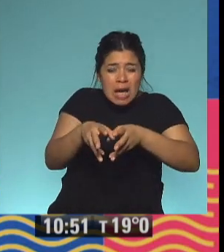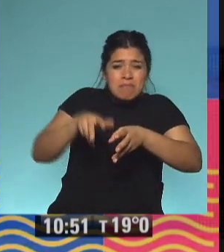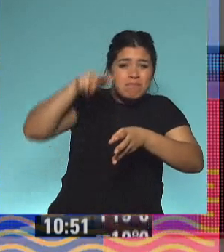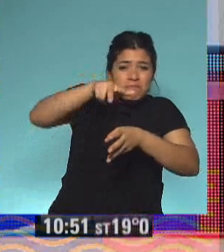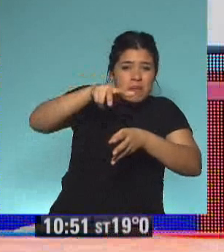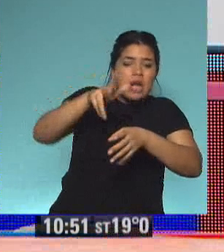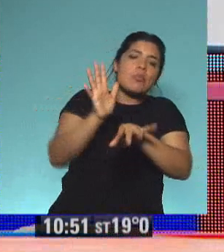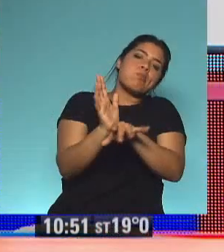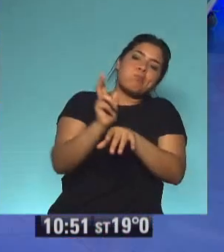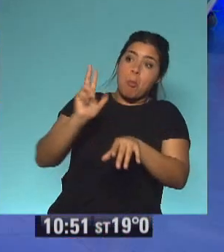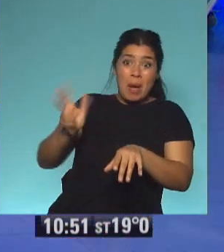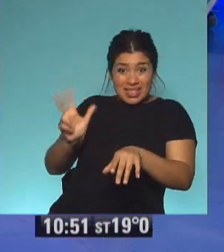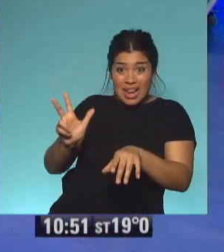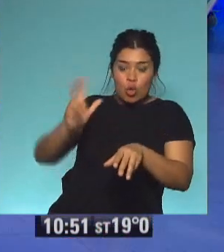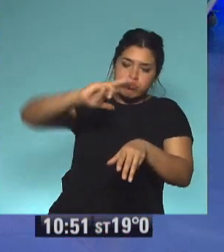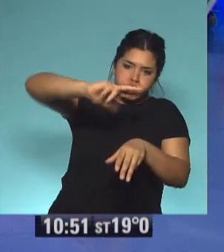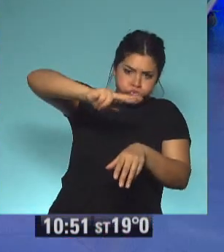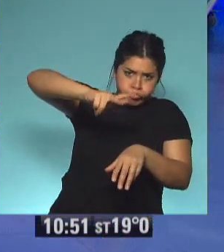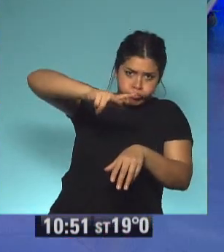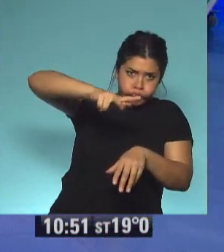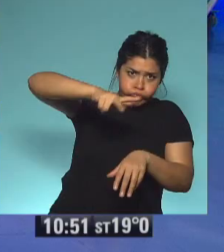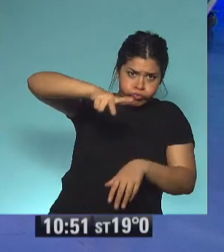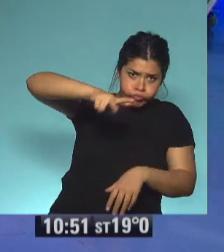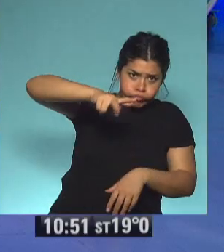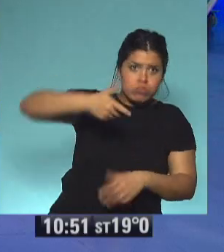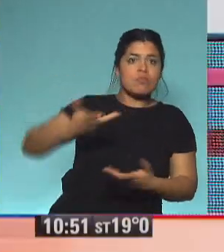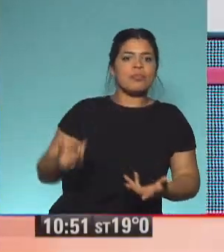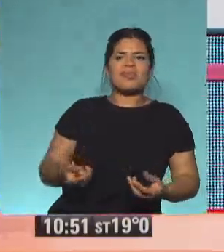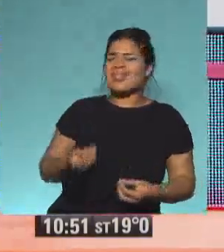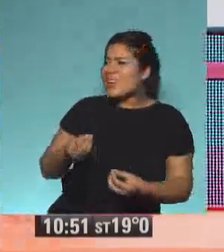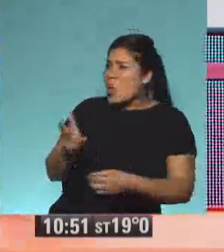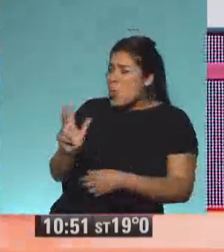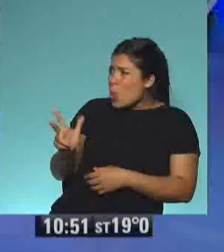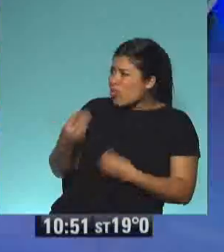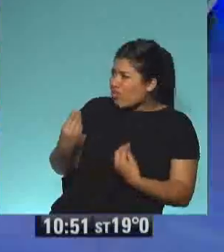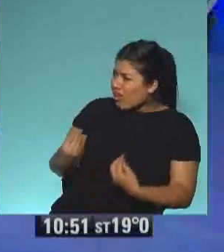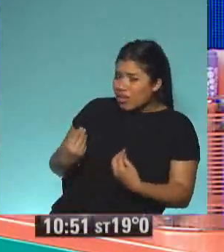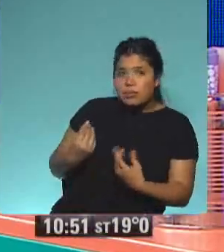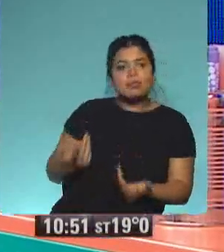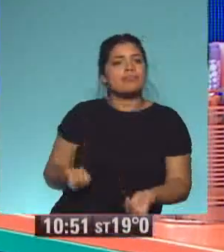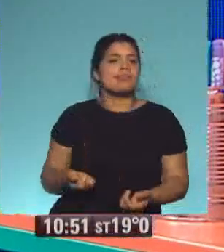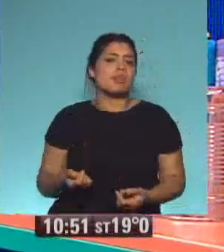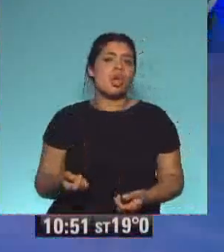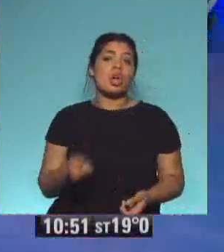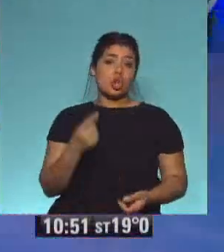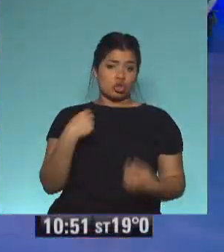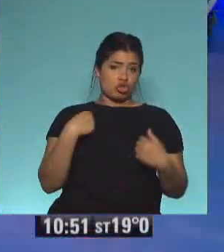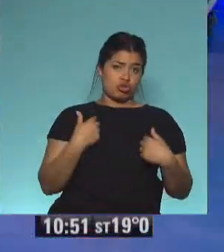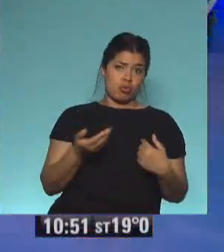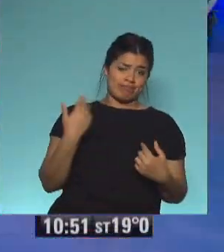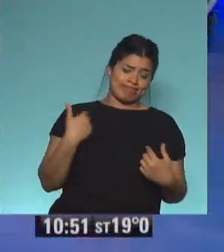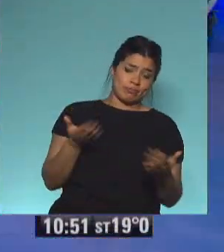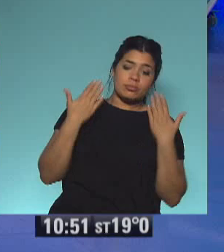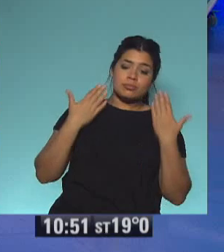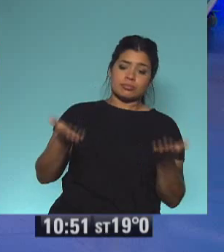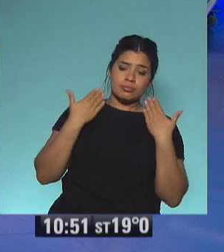ventilador. ¿Qué coche dice? No sabe lo que es un ventilador, claro. Tampoco sabe lo que es ventilador. En mi época hacíamos así. No inventó un